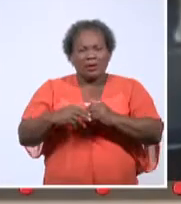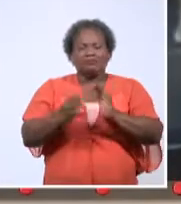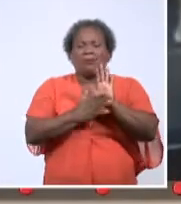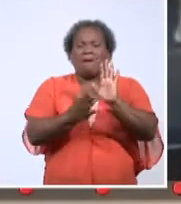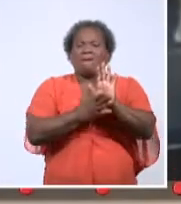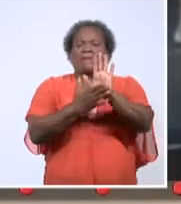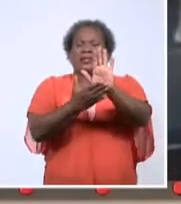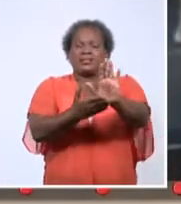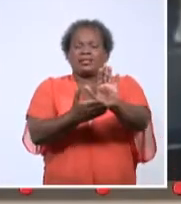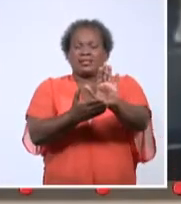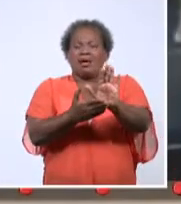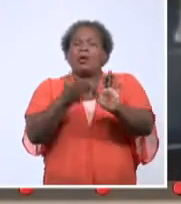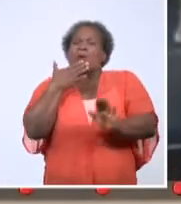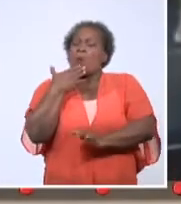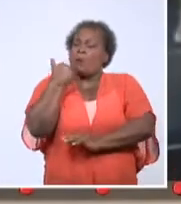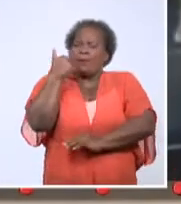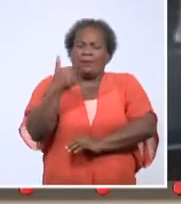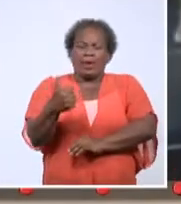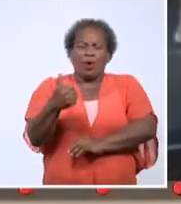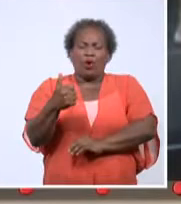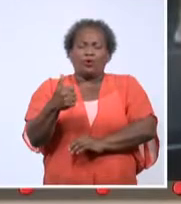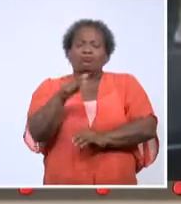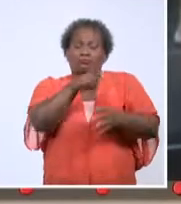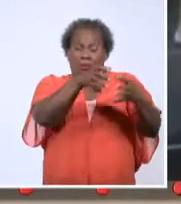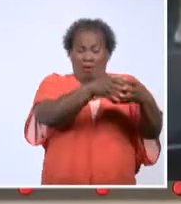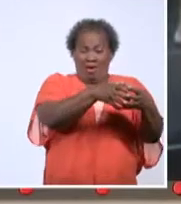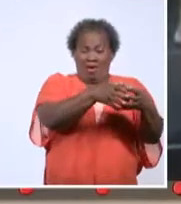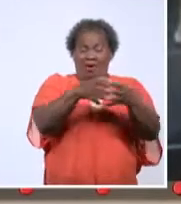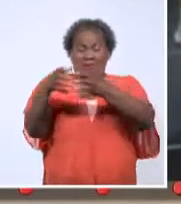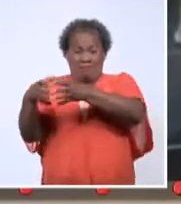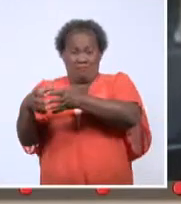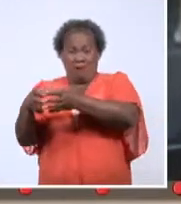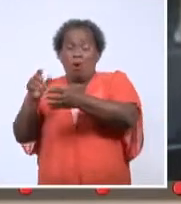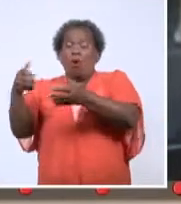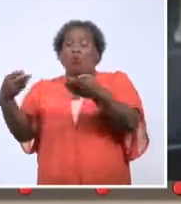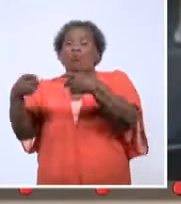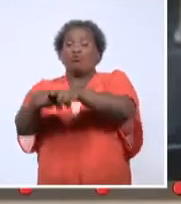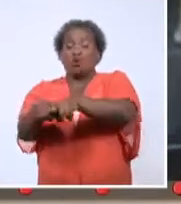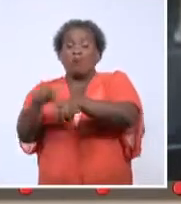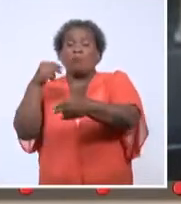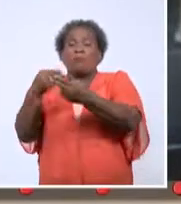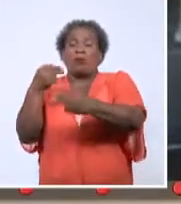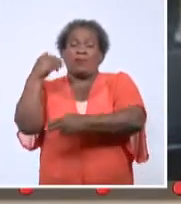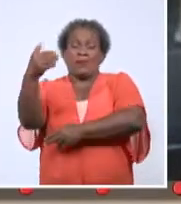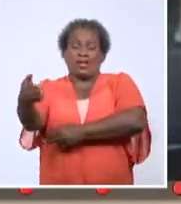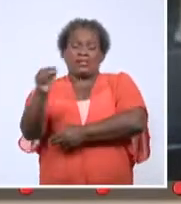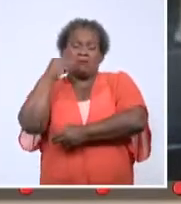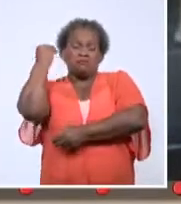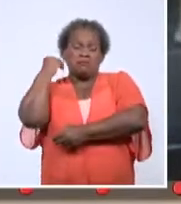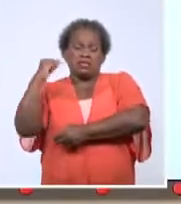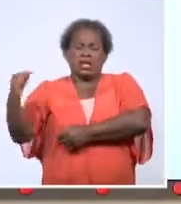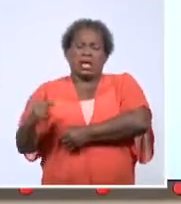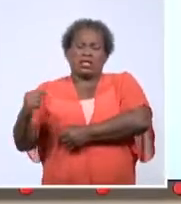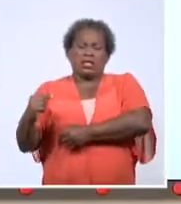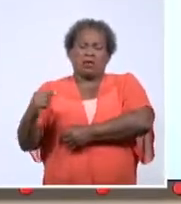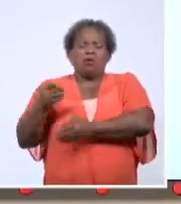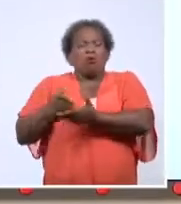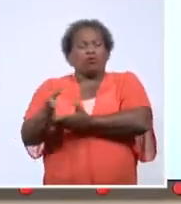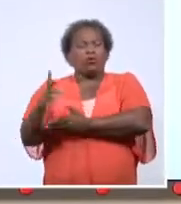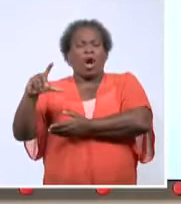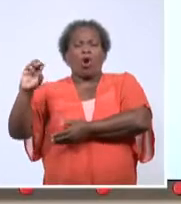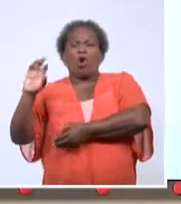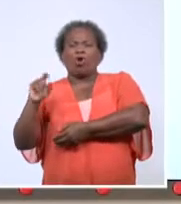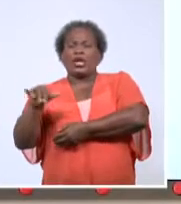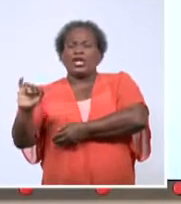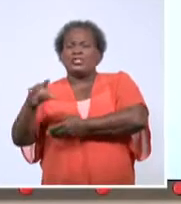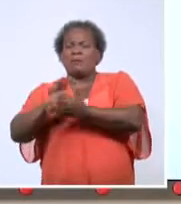la opción más preparada frente a Unión por la Esperanza, que considera en negativo como continuidad del correísmo. Esa